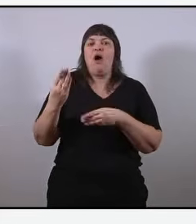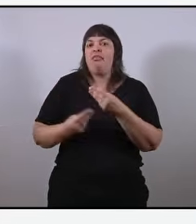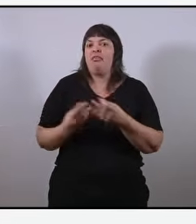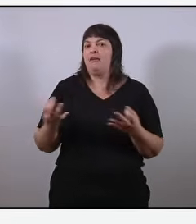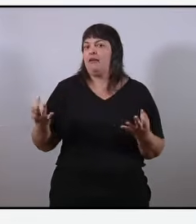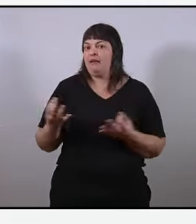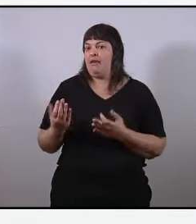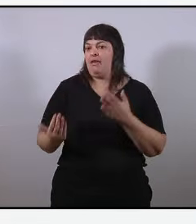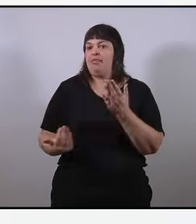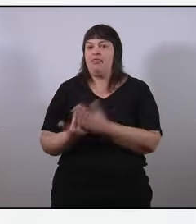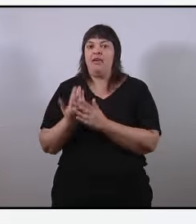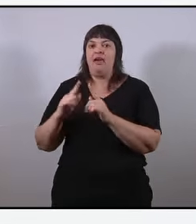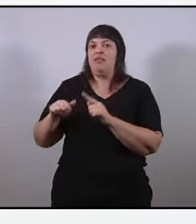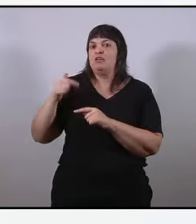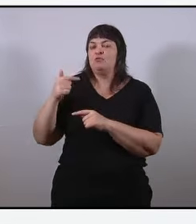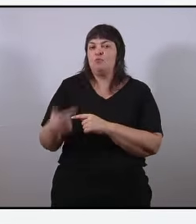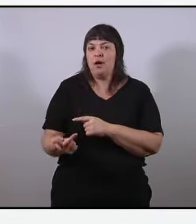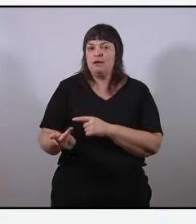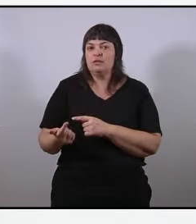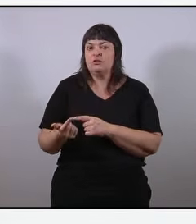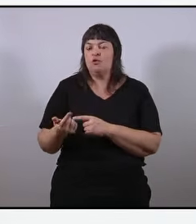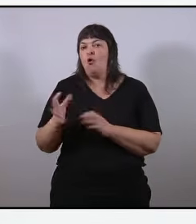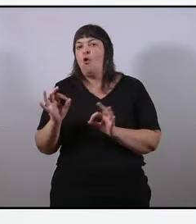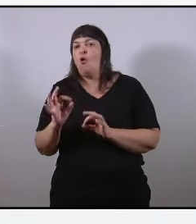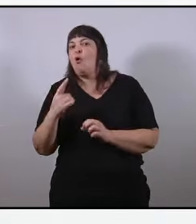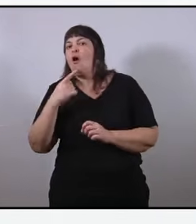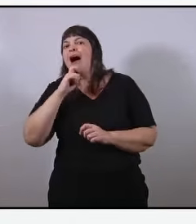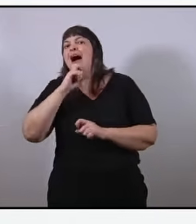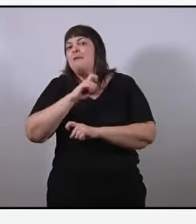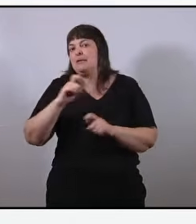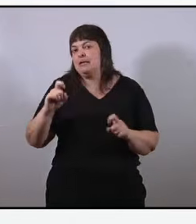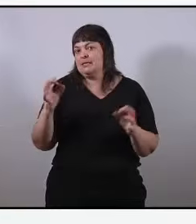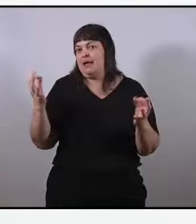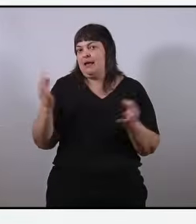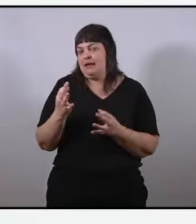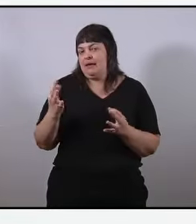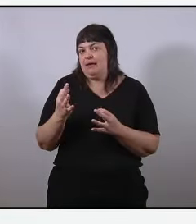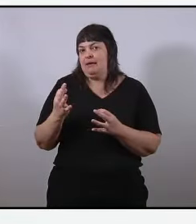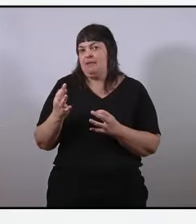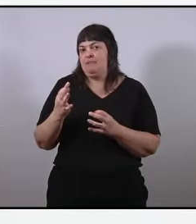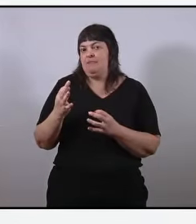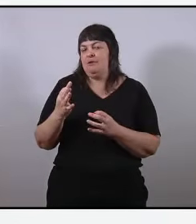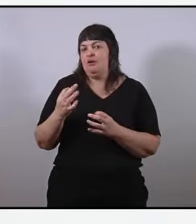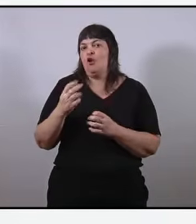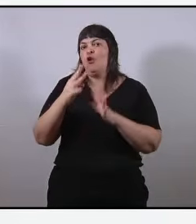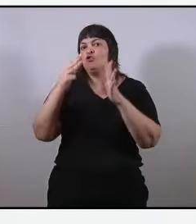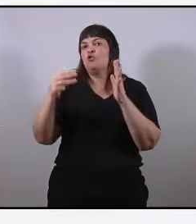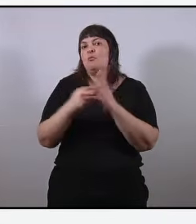presentar al día siguiente, o avanzar que va a presentar una enmienda a la totalidad a